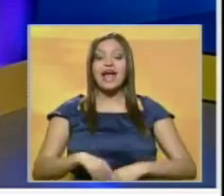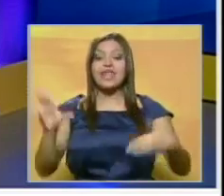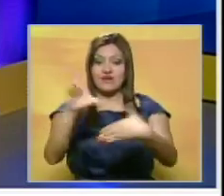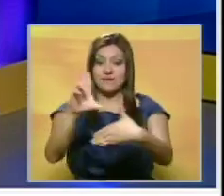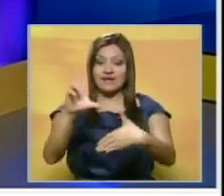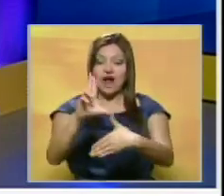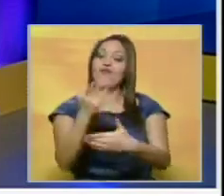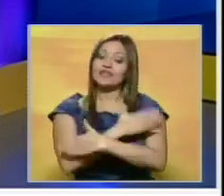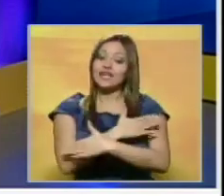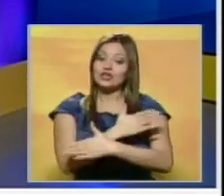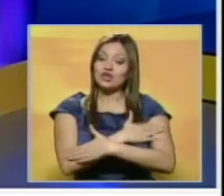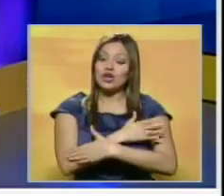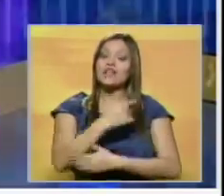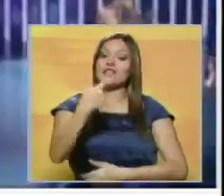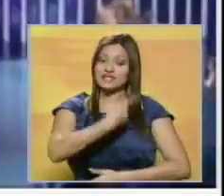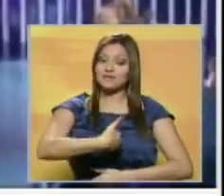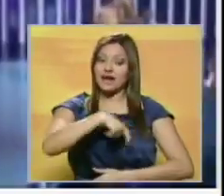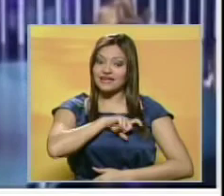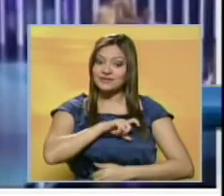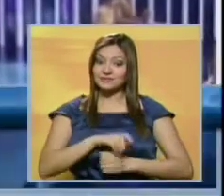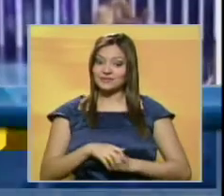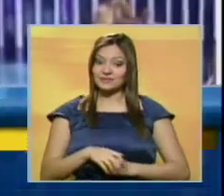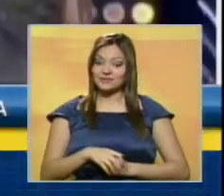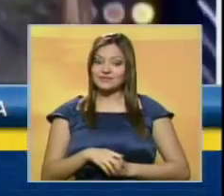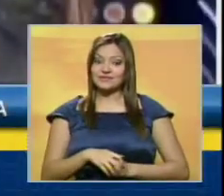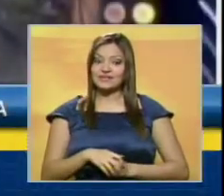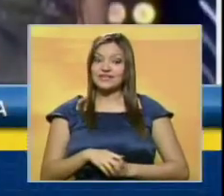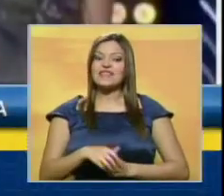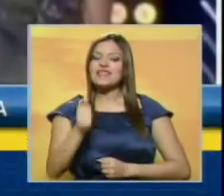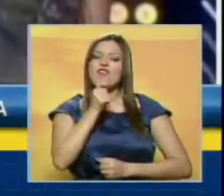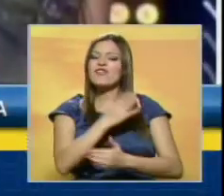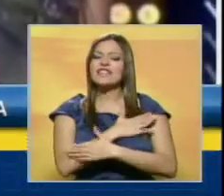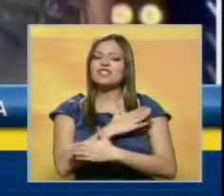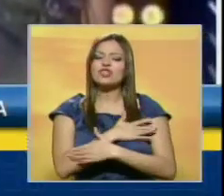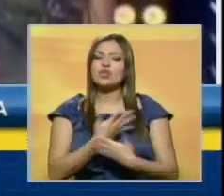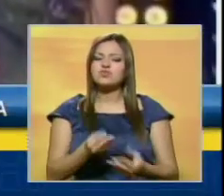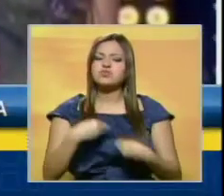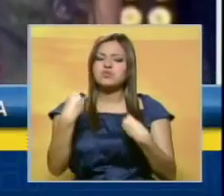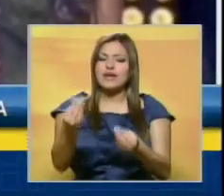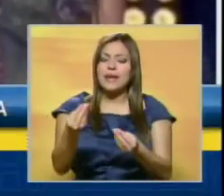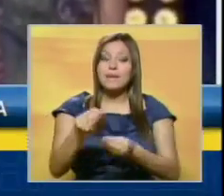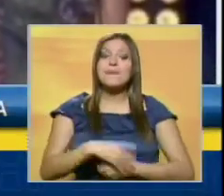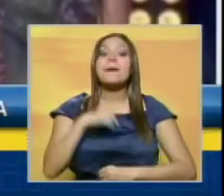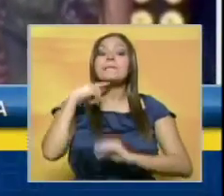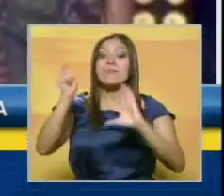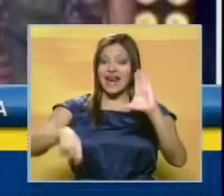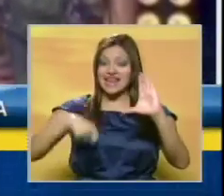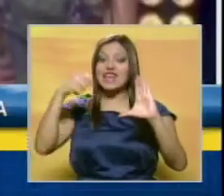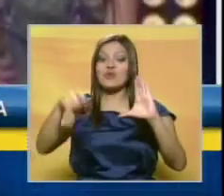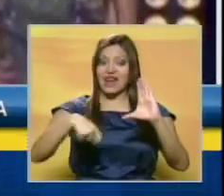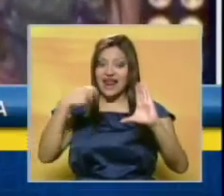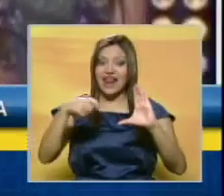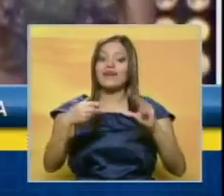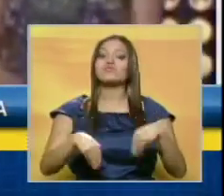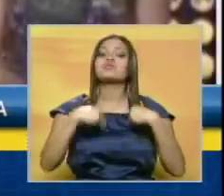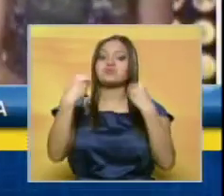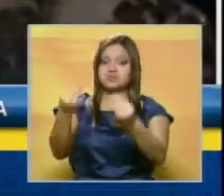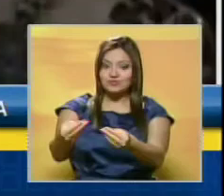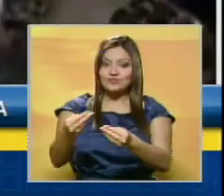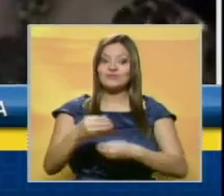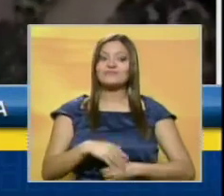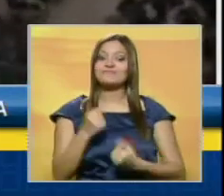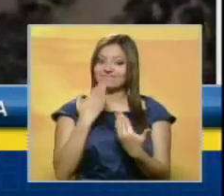iberoamericana en los premios Goya de España. Y el Goya es para Azul y no tan rosa, de Miguel